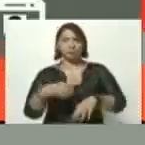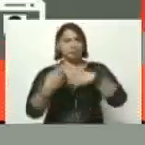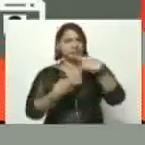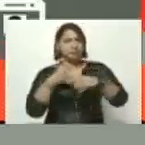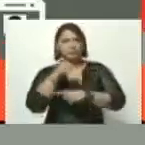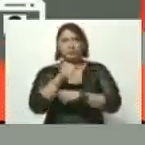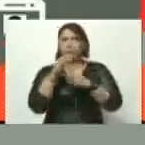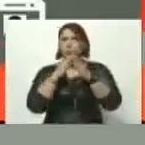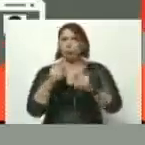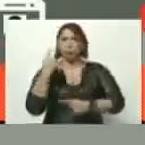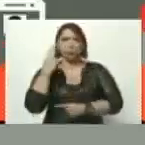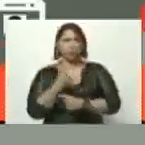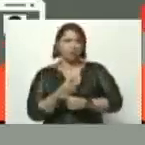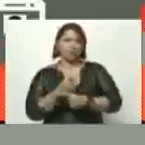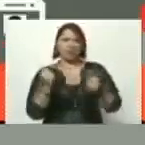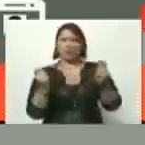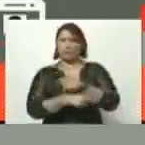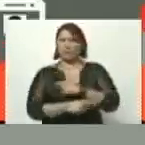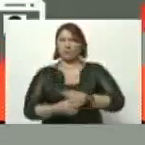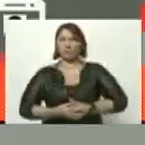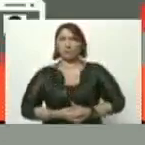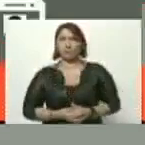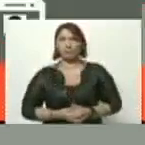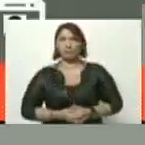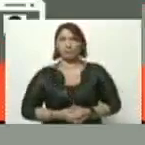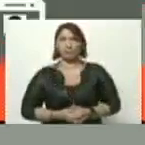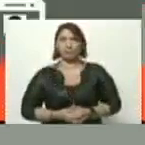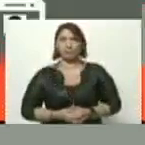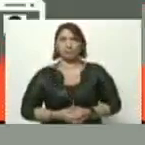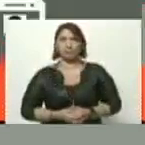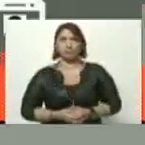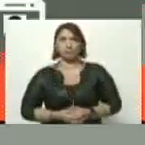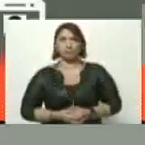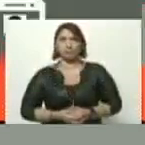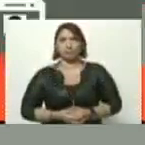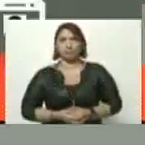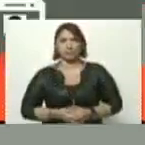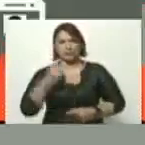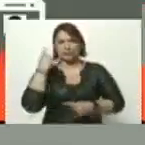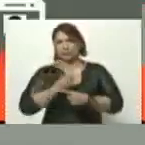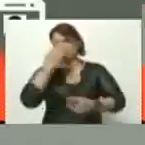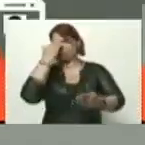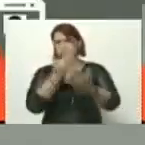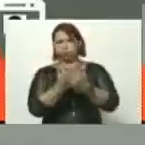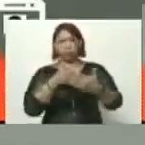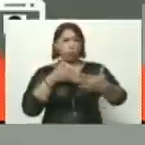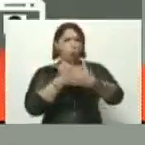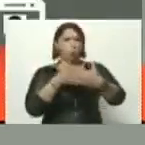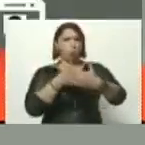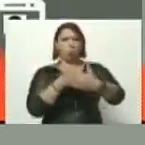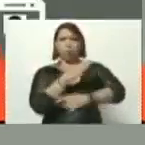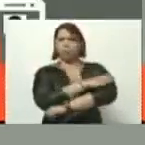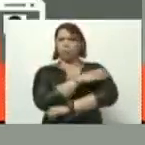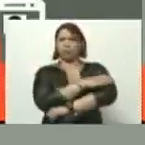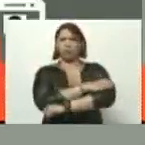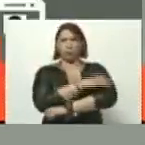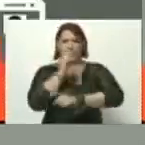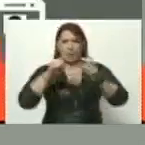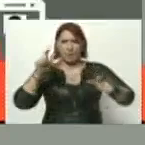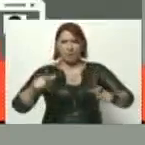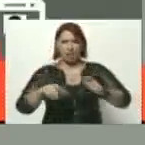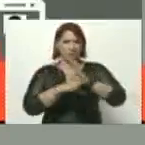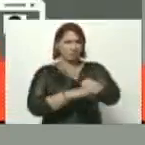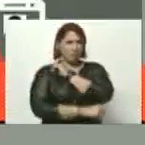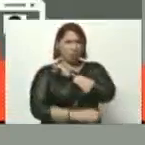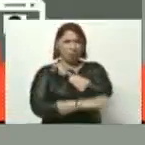revolucionar todo lo que tenga que ser revolucionado, e irnos de frente contra el burocratismo, los burócratas, los